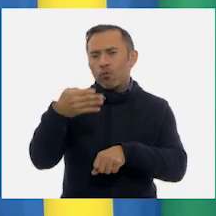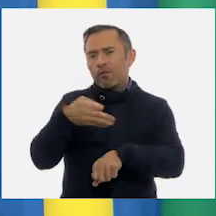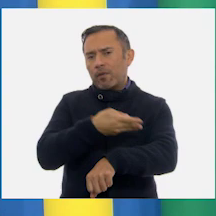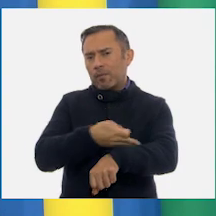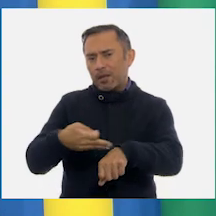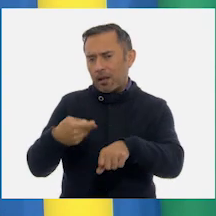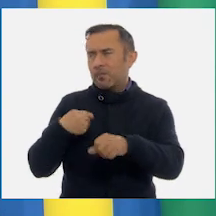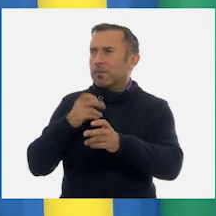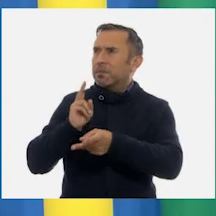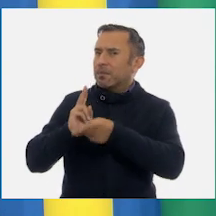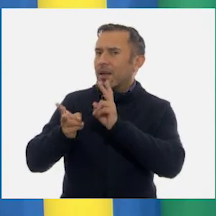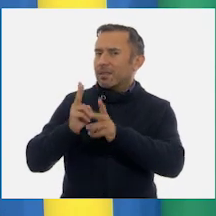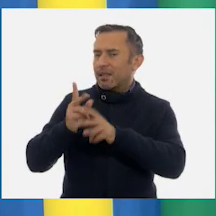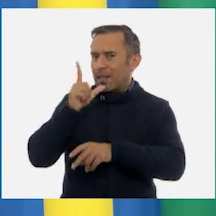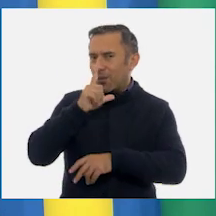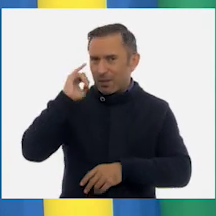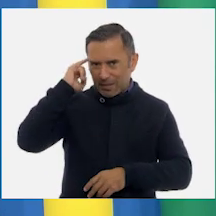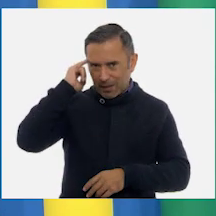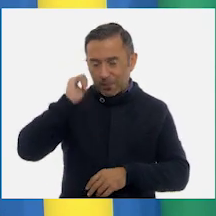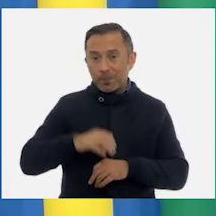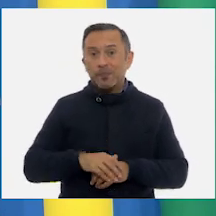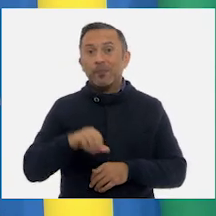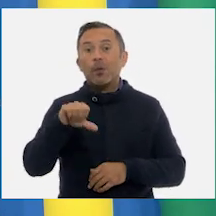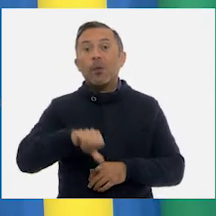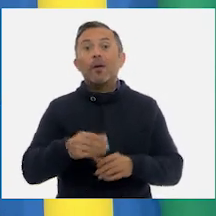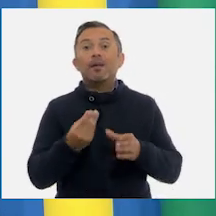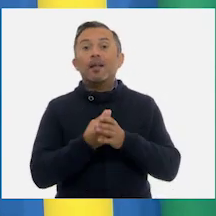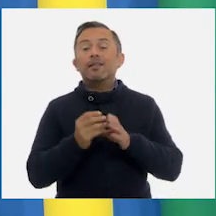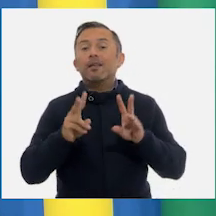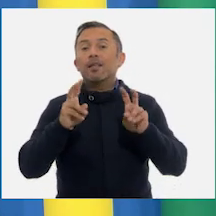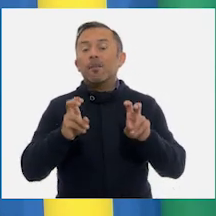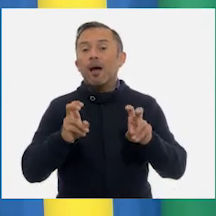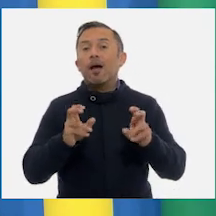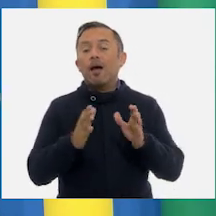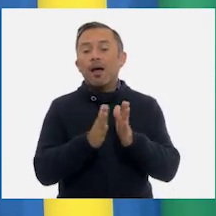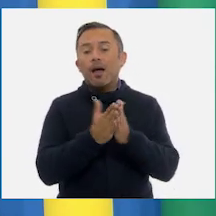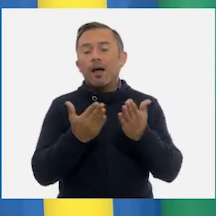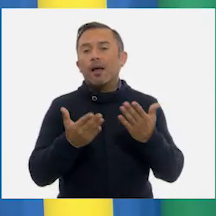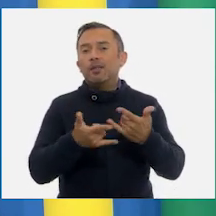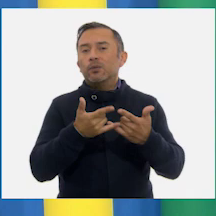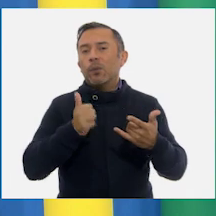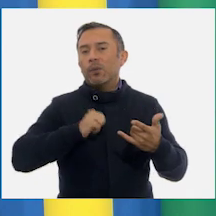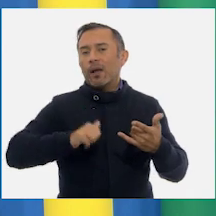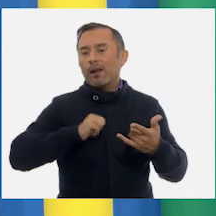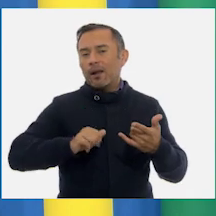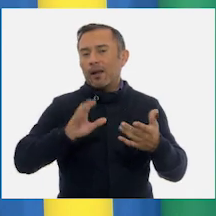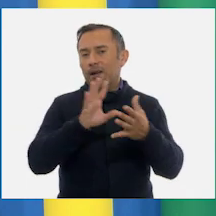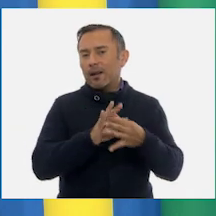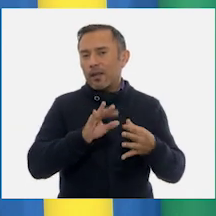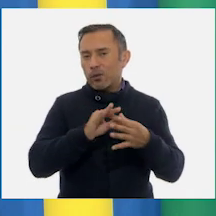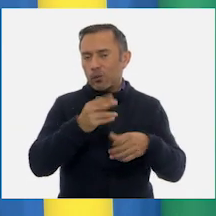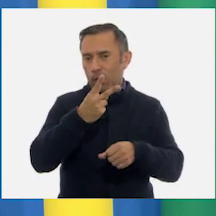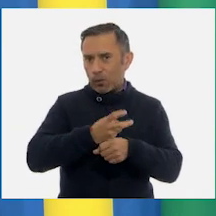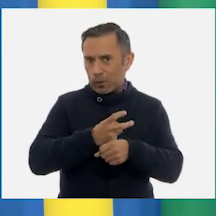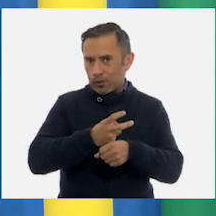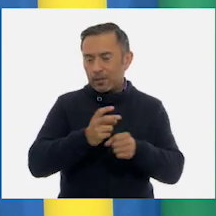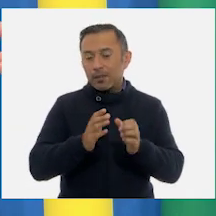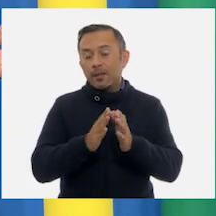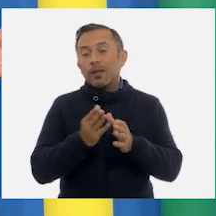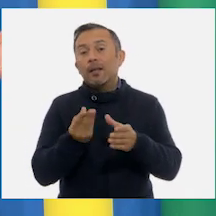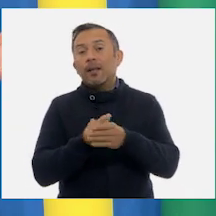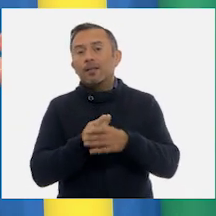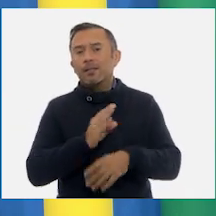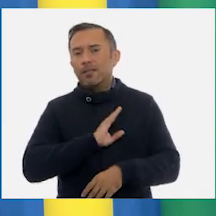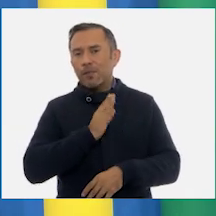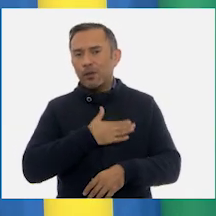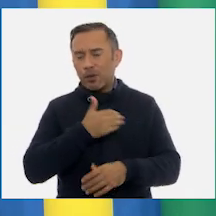hemos terminado con Principales características del relato histórico 2, de lengua materna español de 6º grado. Y espero lo